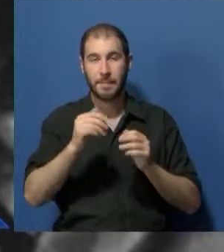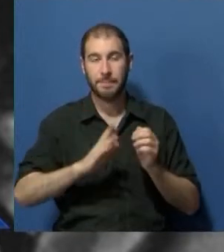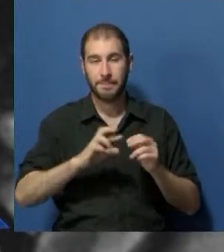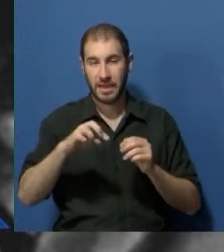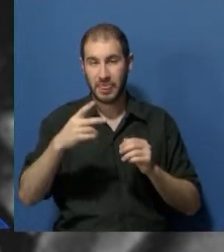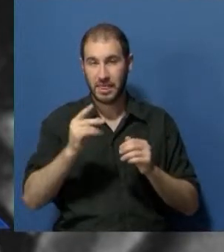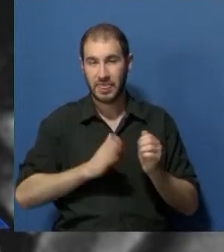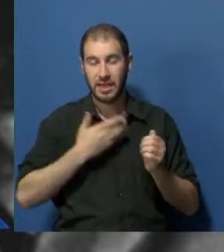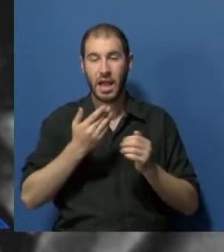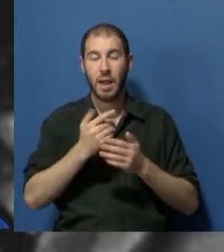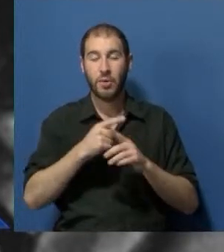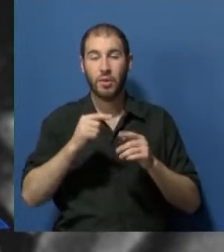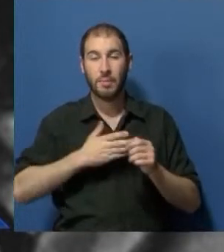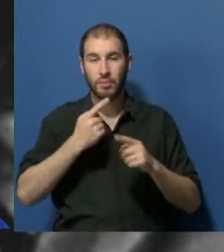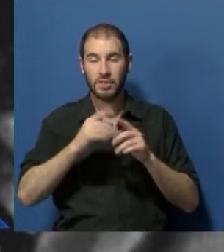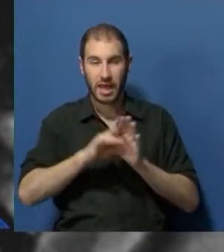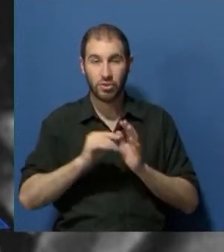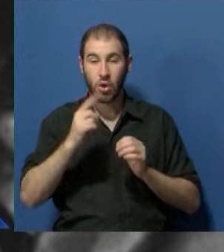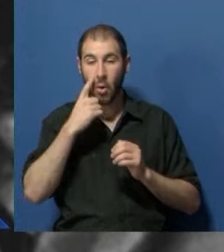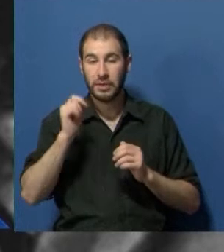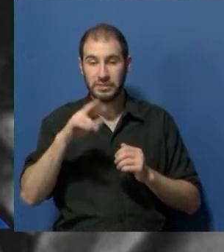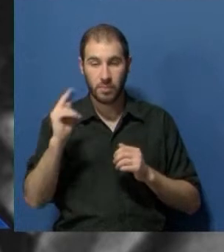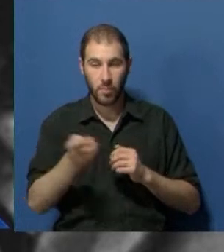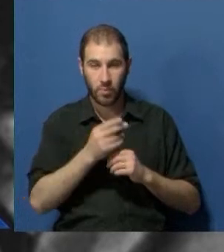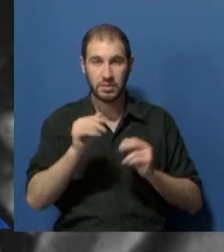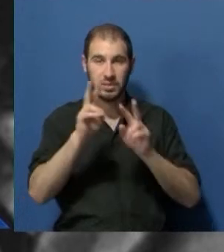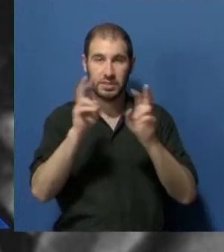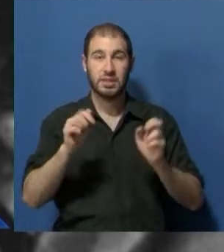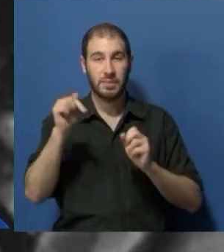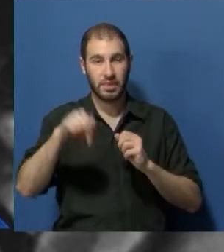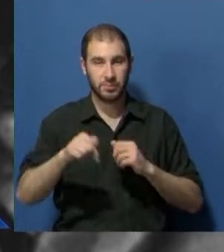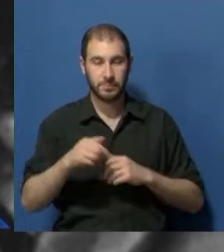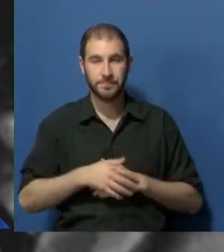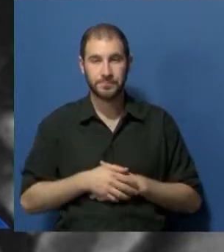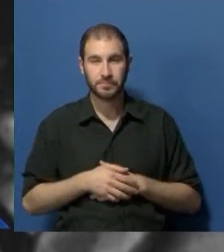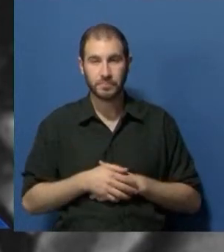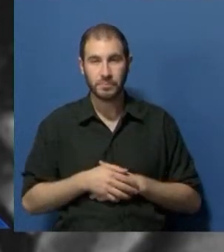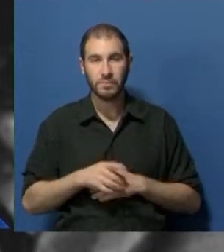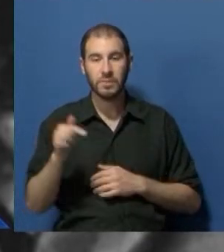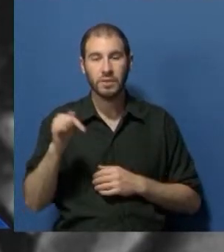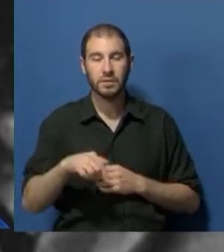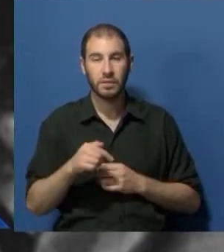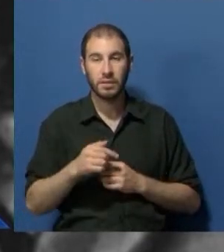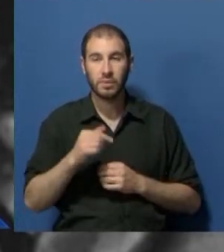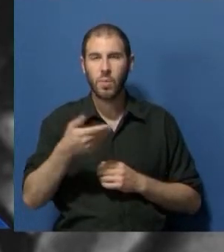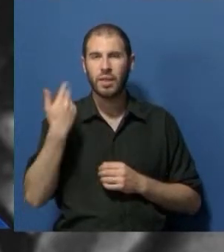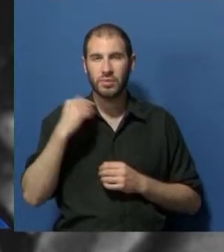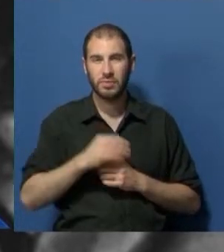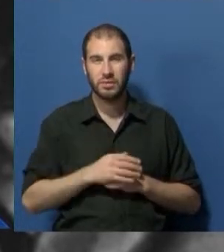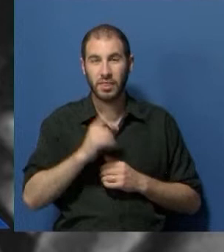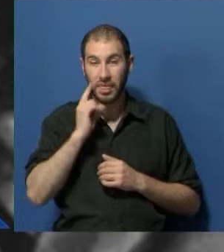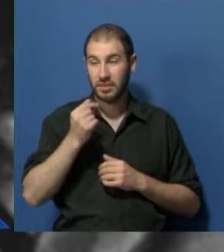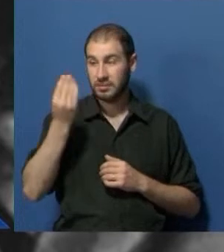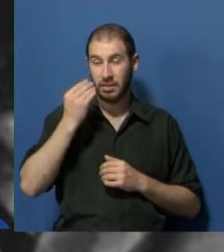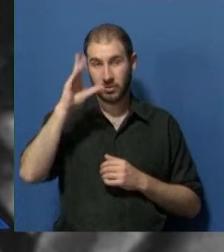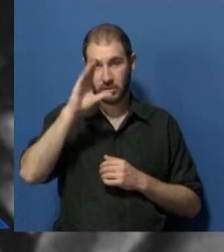Dato. Fidel ha muerto, sería nuestro APD de hoy. Esto ocurrió el sábado a